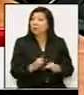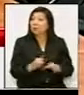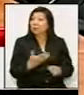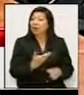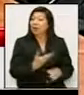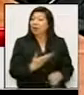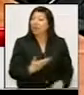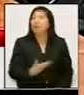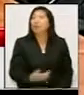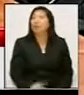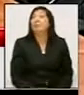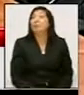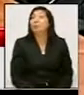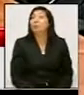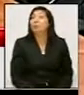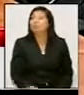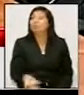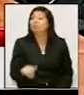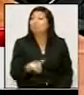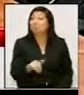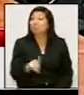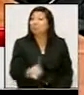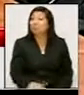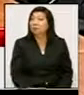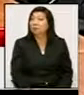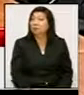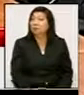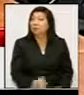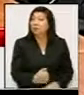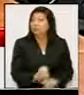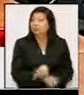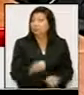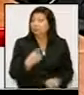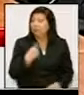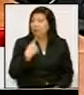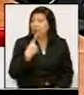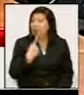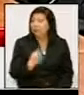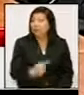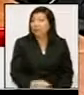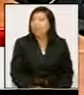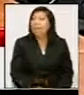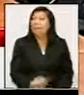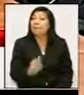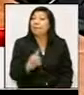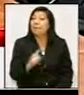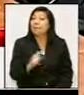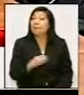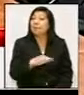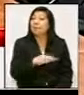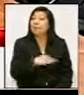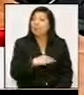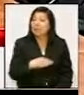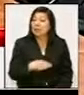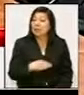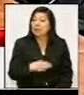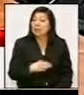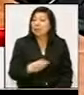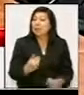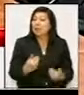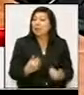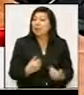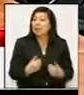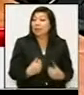Ejecutivo, ¿no?, que igualmente ha derivado sus funciones, como usted lo ha manifestado, para los ministerios